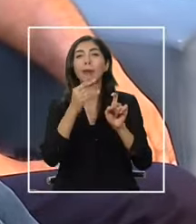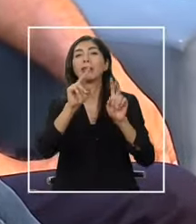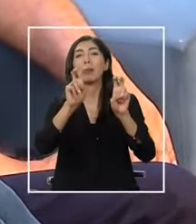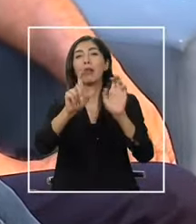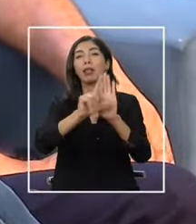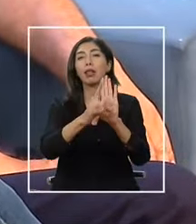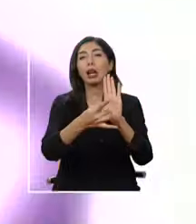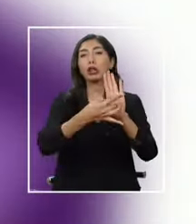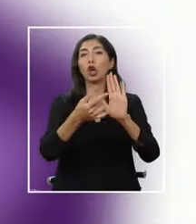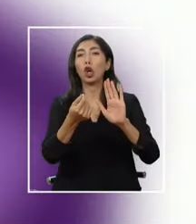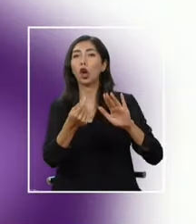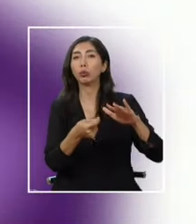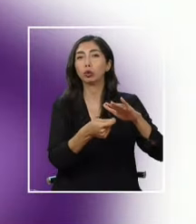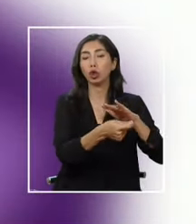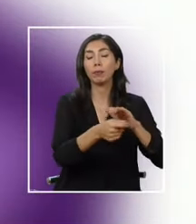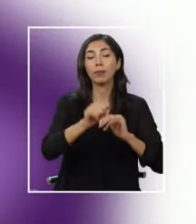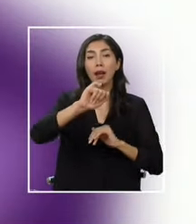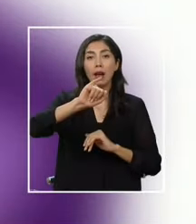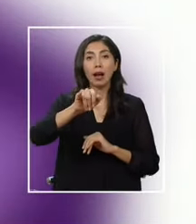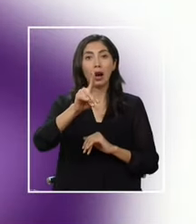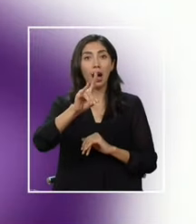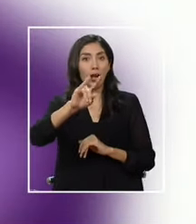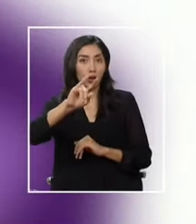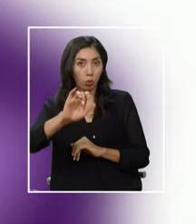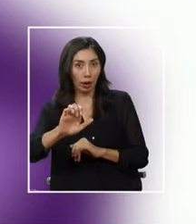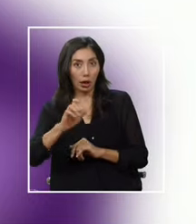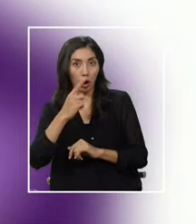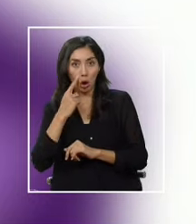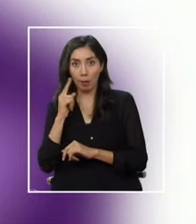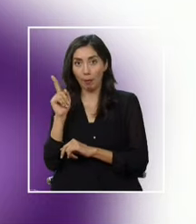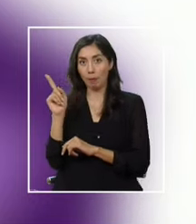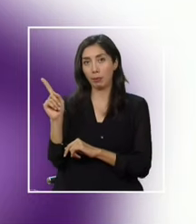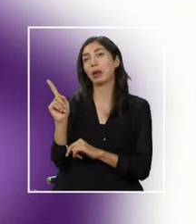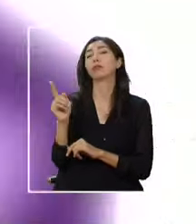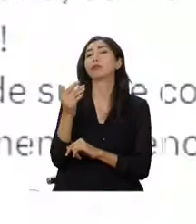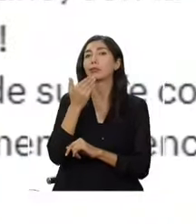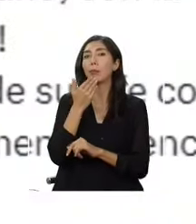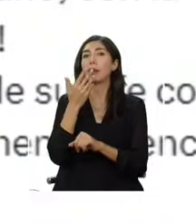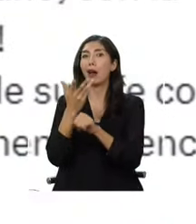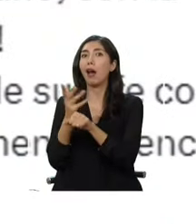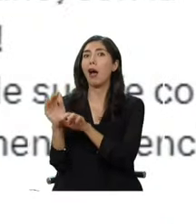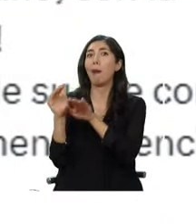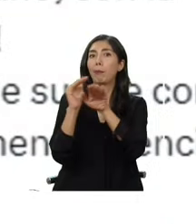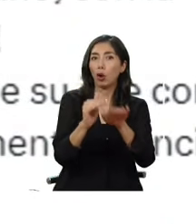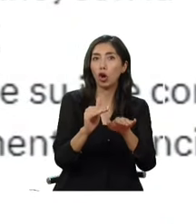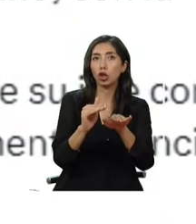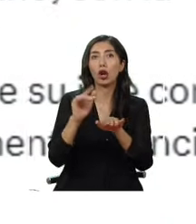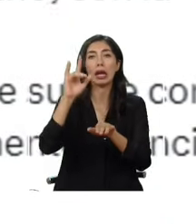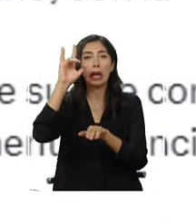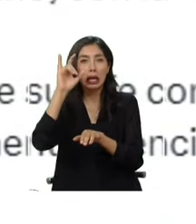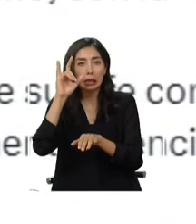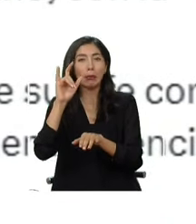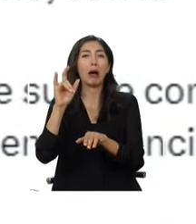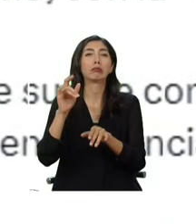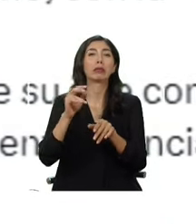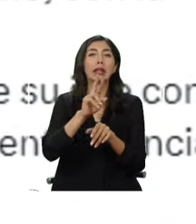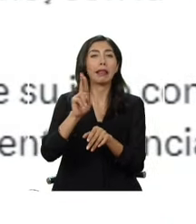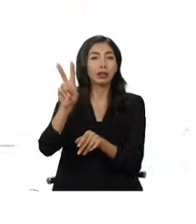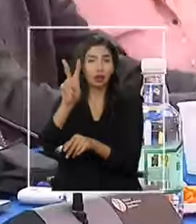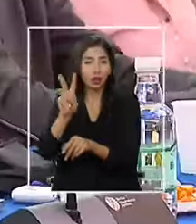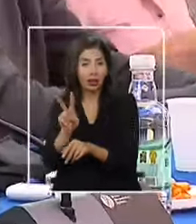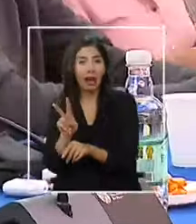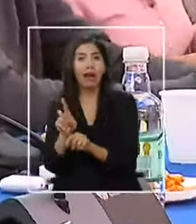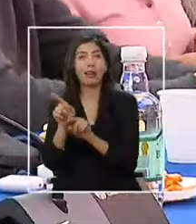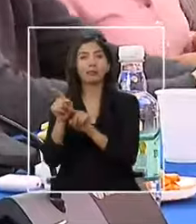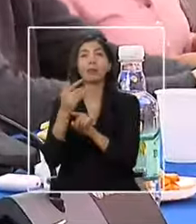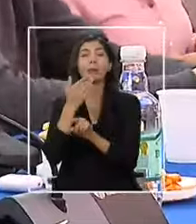de corrupción. Jadue, eso sí, no quedó tan solo tras sus palabras. Hubo apoyos en redes sociales de parlamentarias de su partido y esta